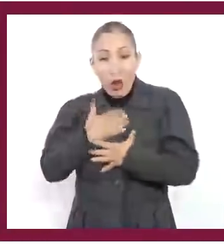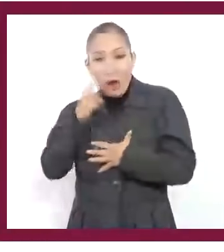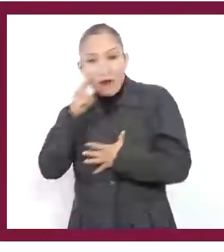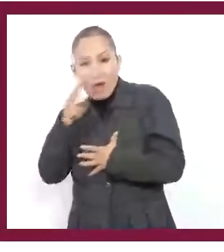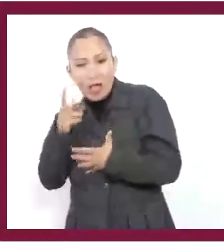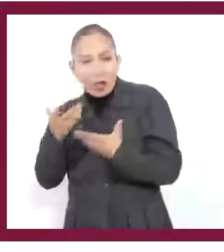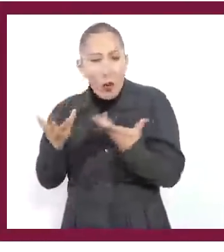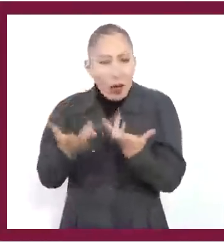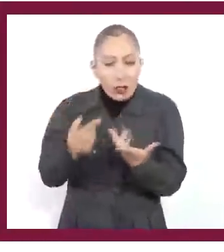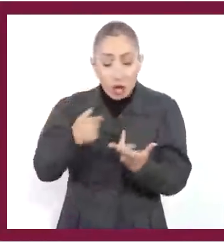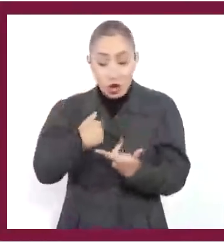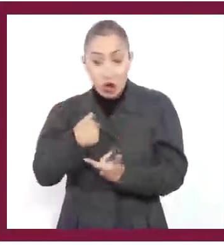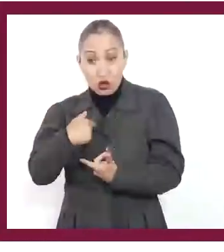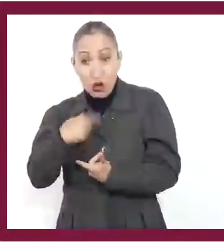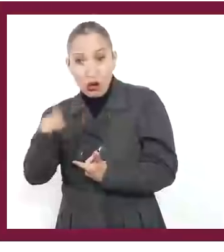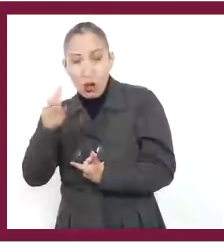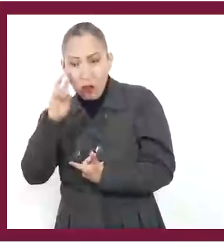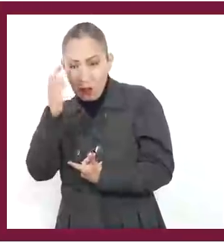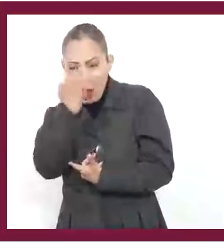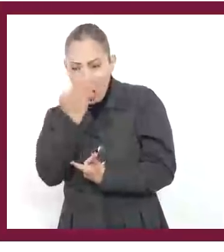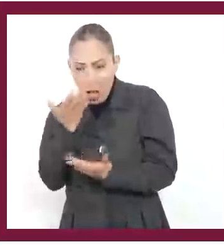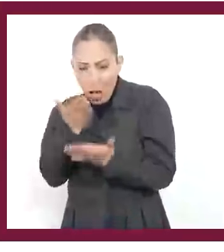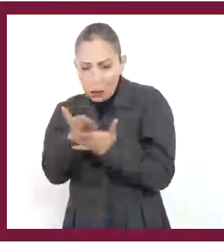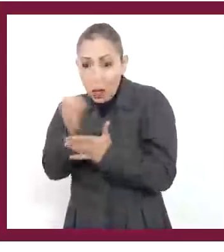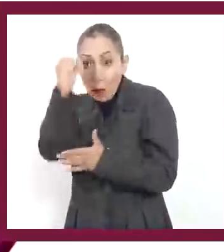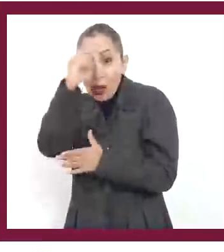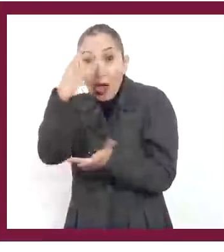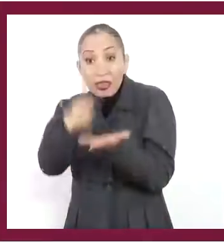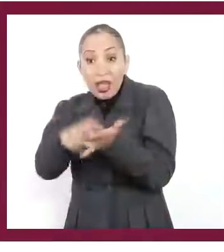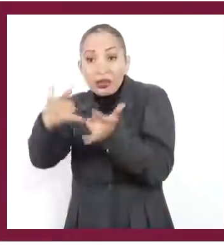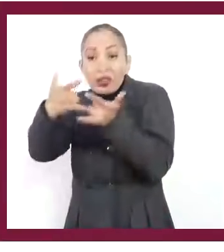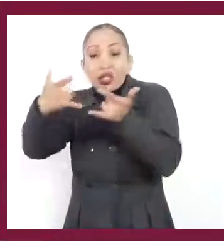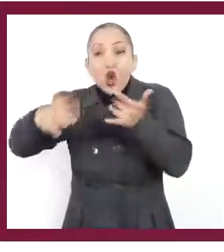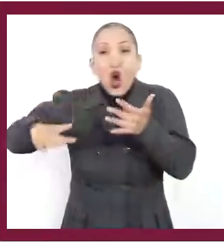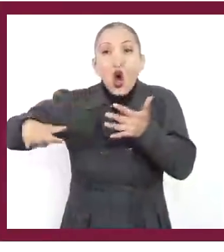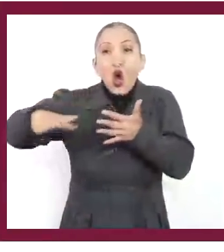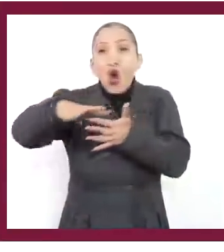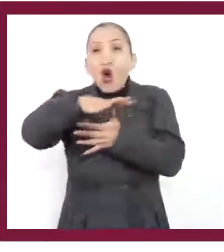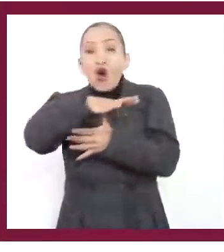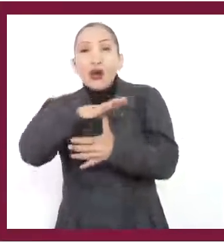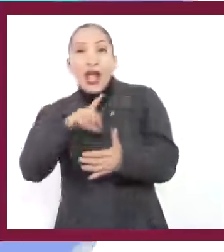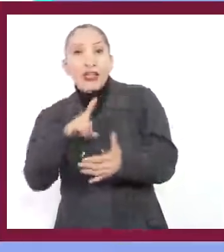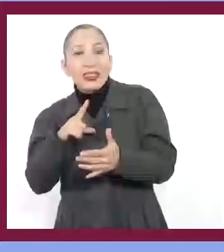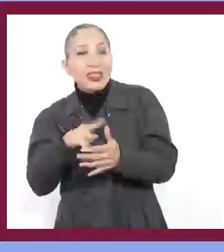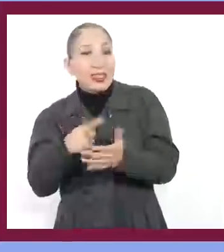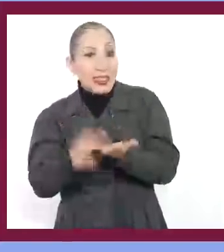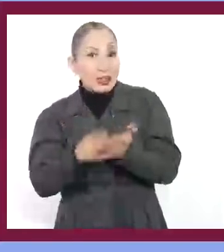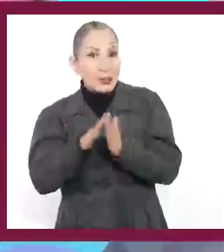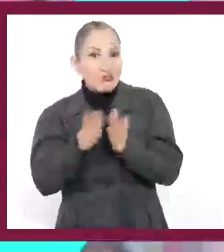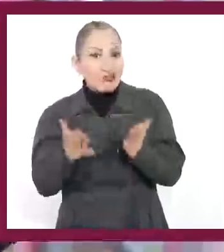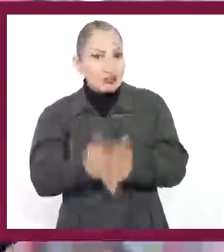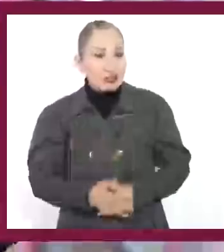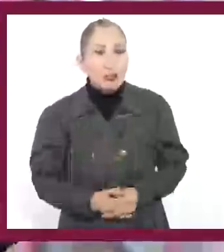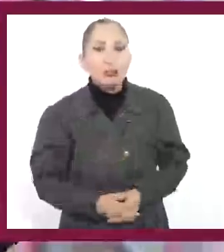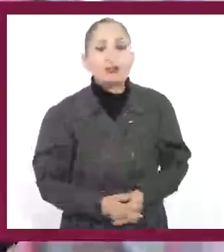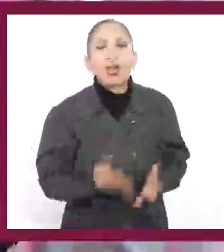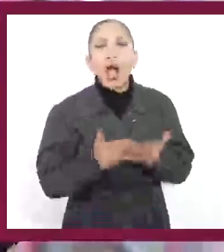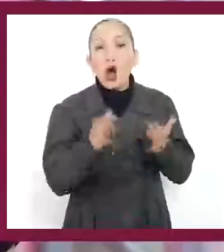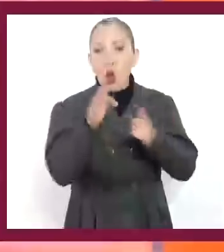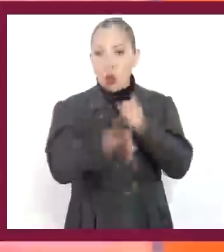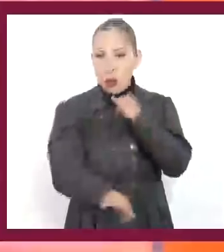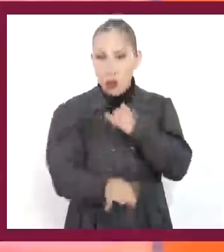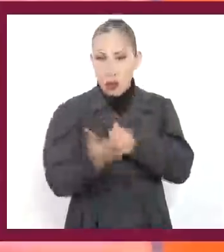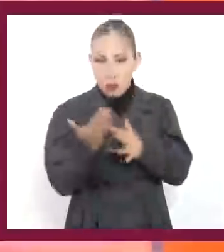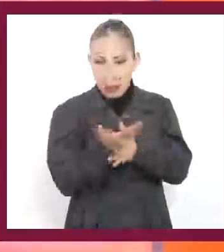visión parcial juzga, actúa y tiene opiniones sobre los hechos y personajes que aparecen. Ahora el